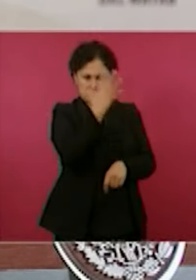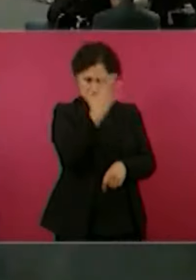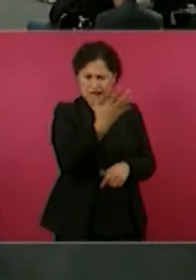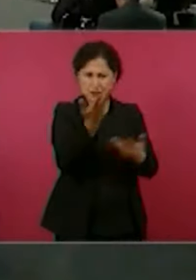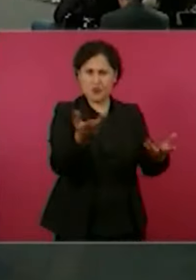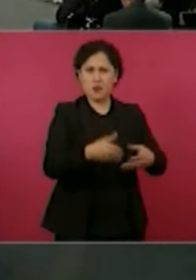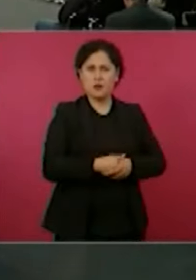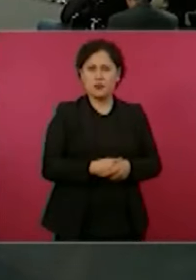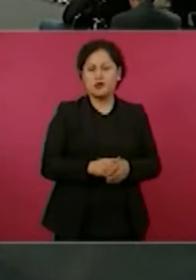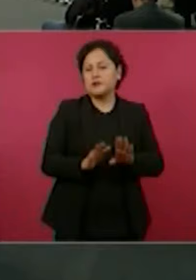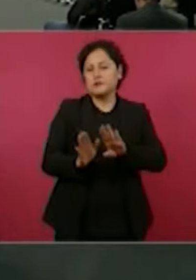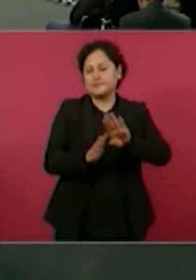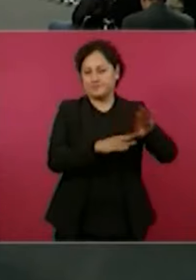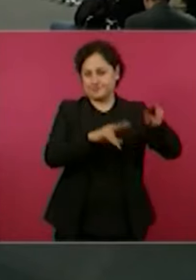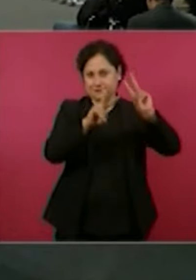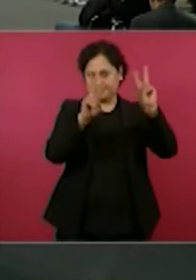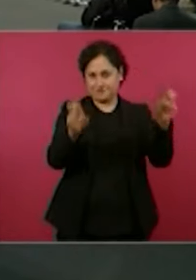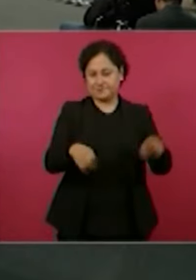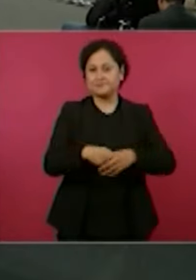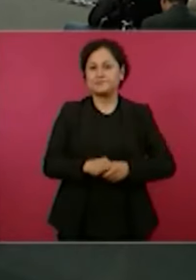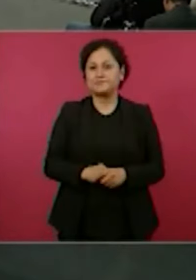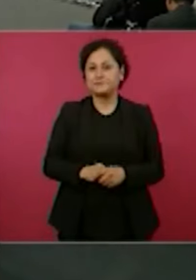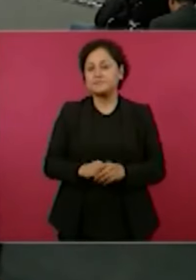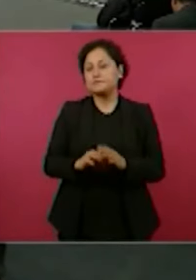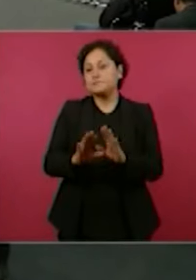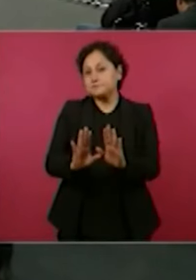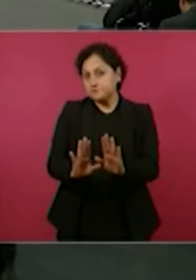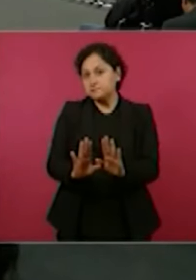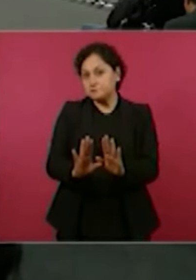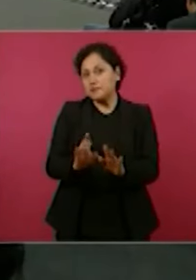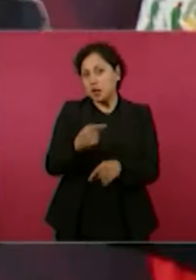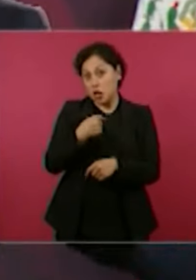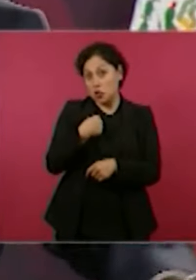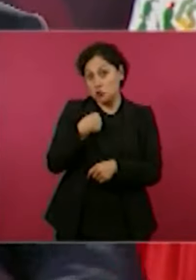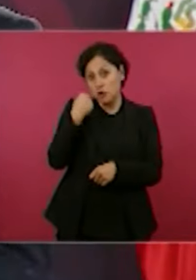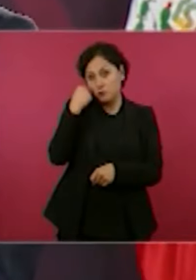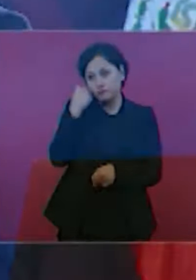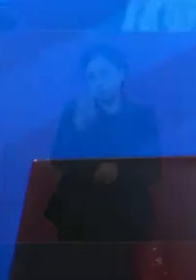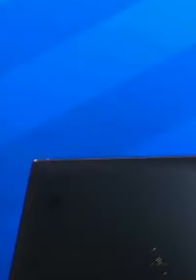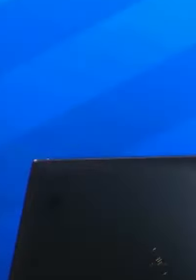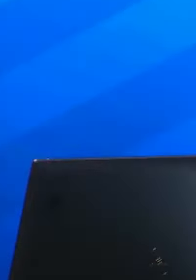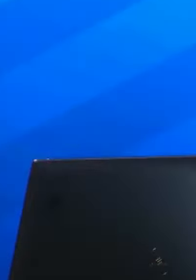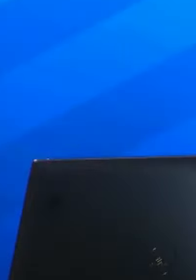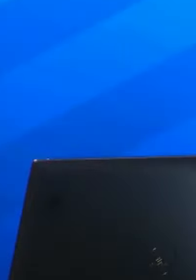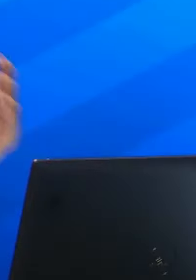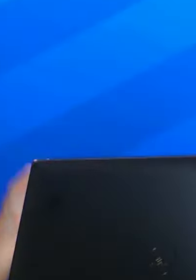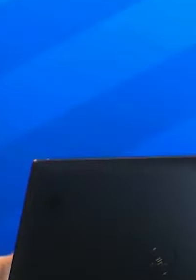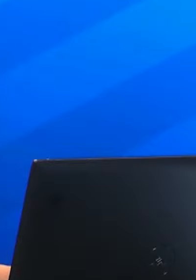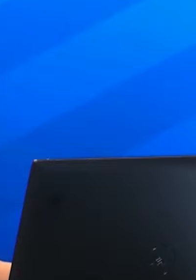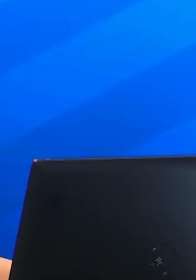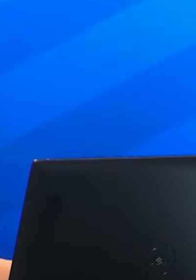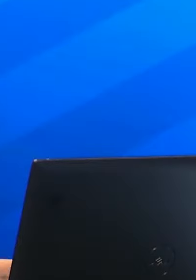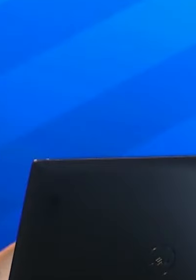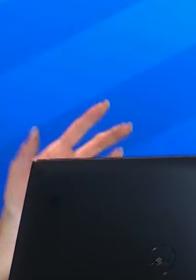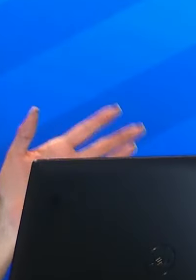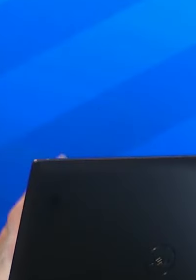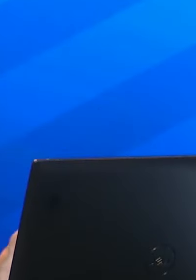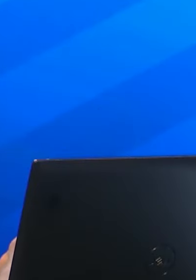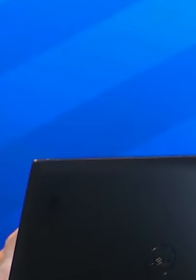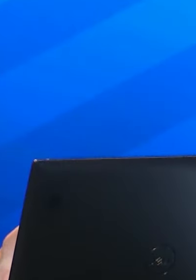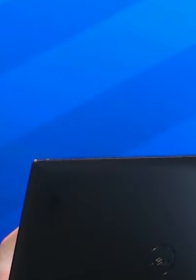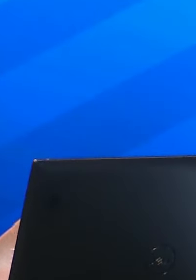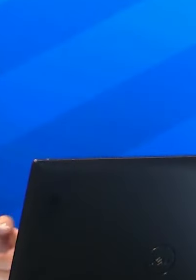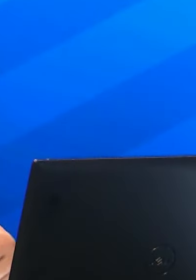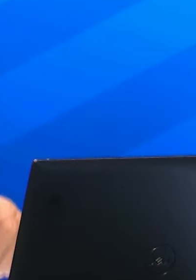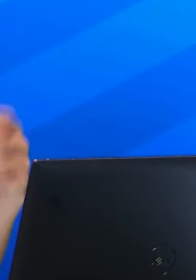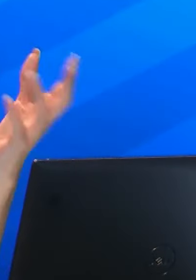muy poco, pero de alguna manera se ha movido hacia arriba, esas décimas se han movido hacia arriba. Oye, Roy, tal vez esto, bueno, responda a muchas